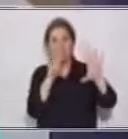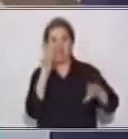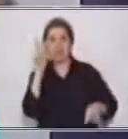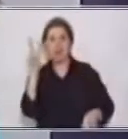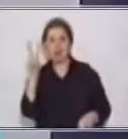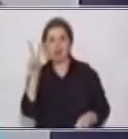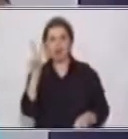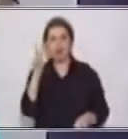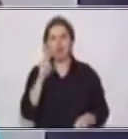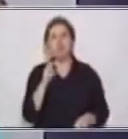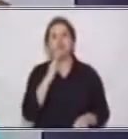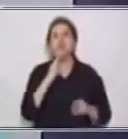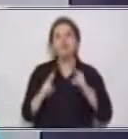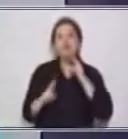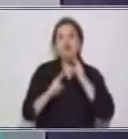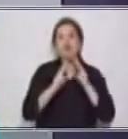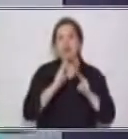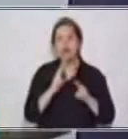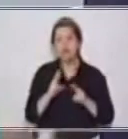2...